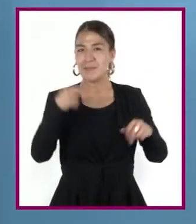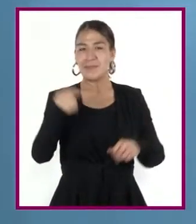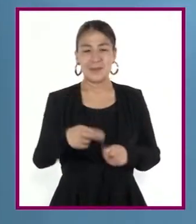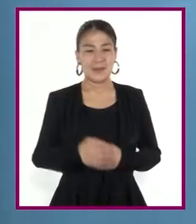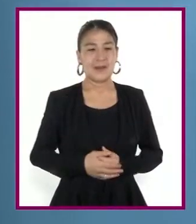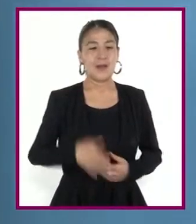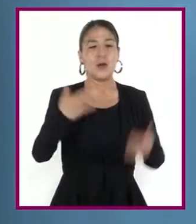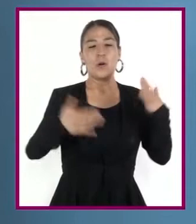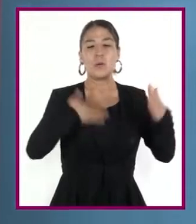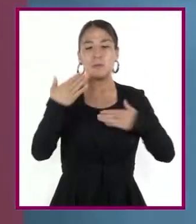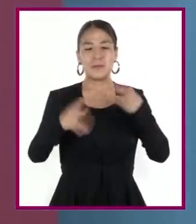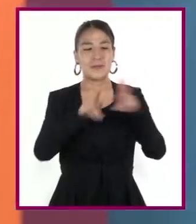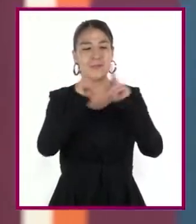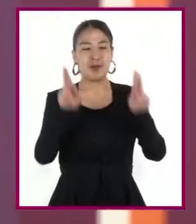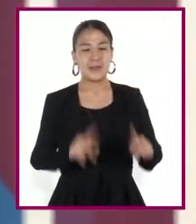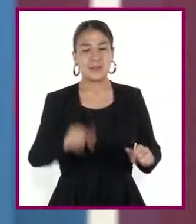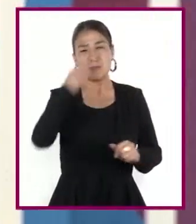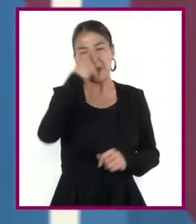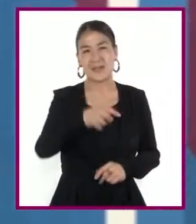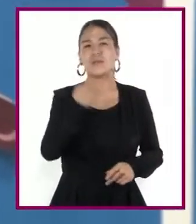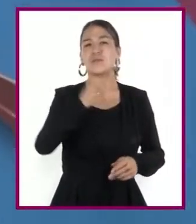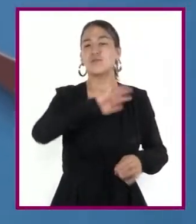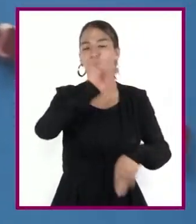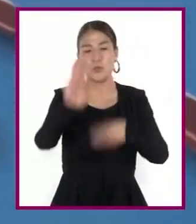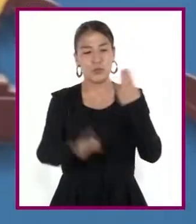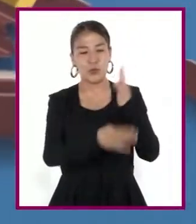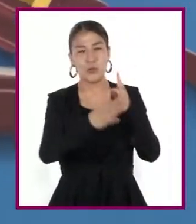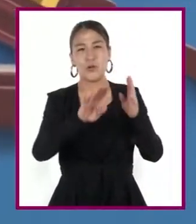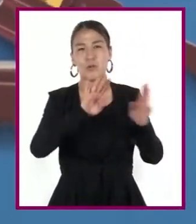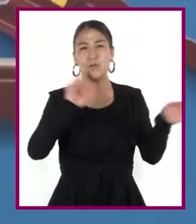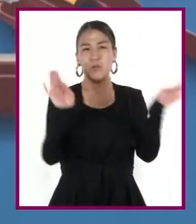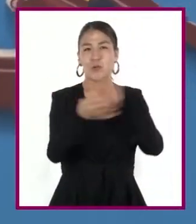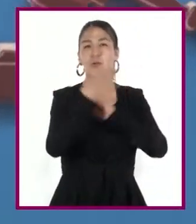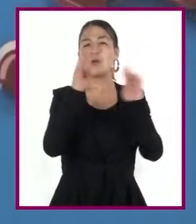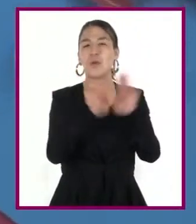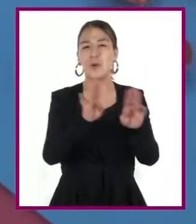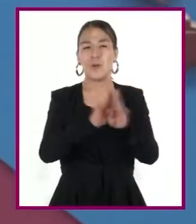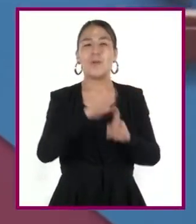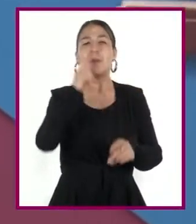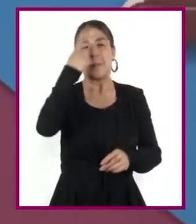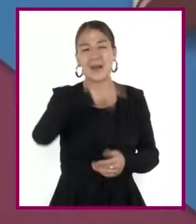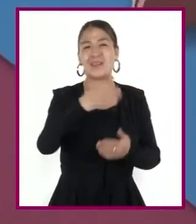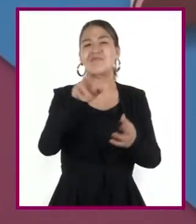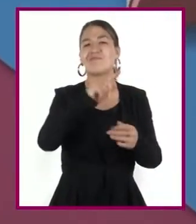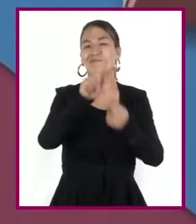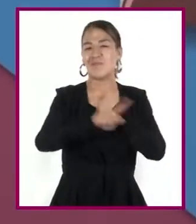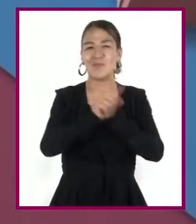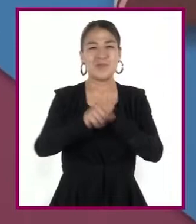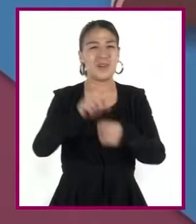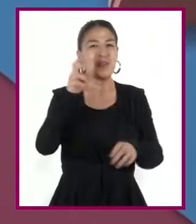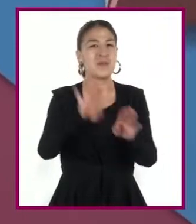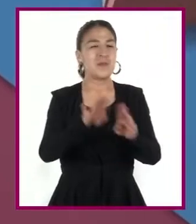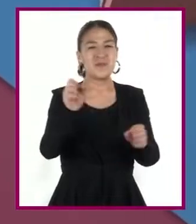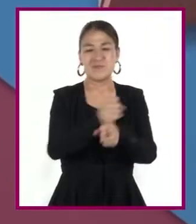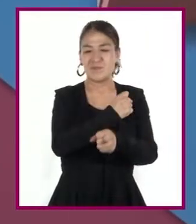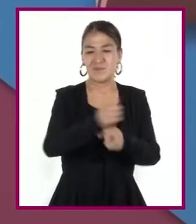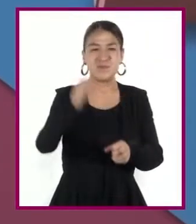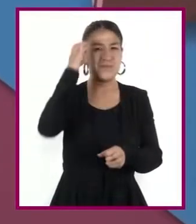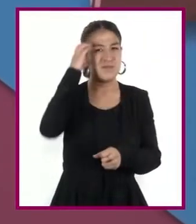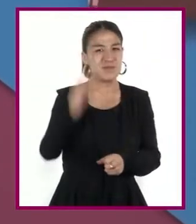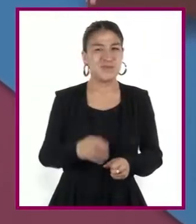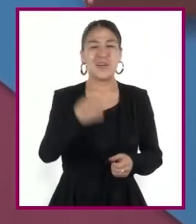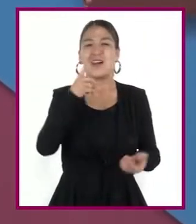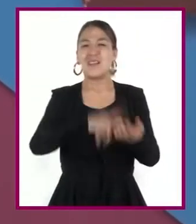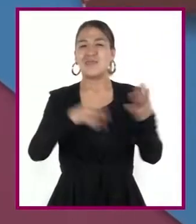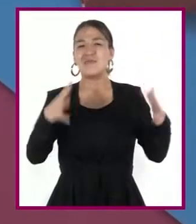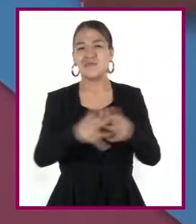convivencia pacífica, una estrategia de las naciones, en la que se continuará promoviendo una postura no violenta ante los conflictos